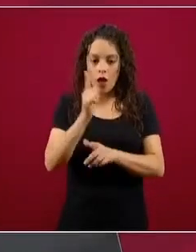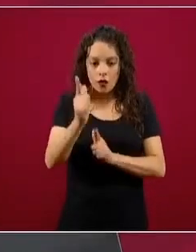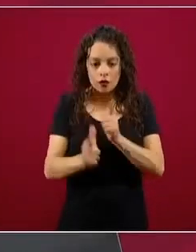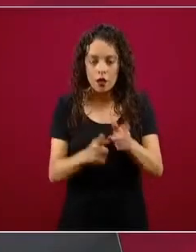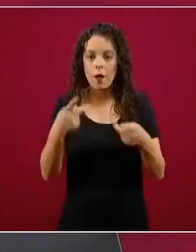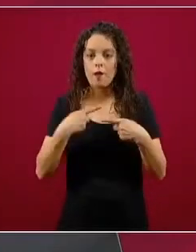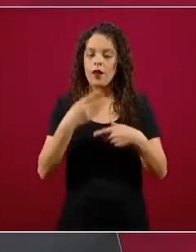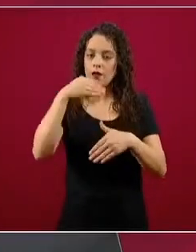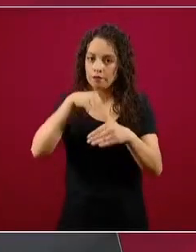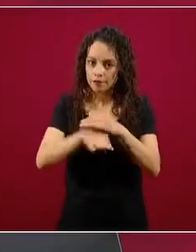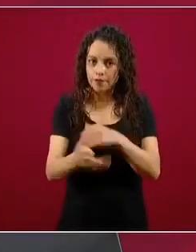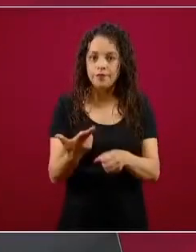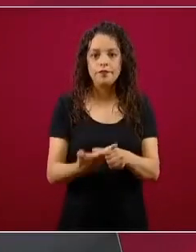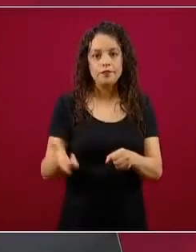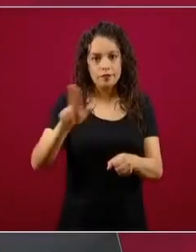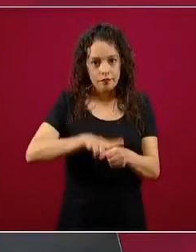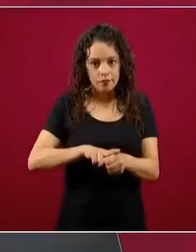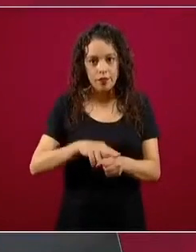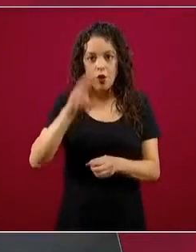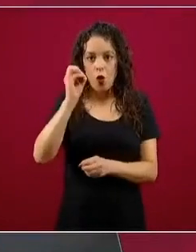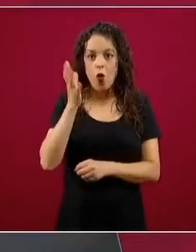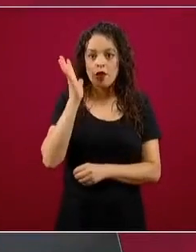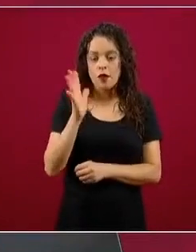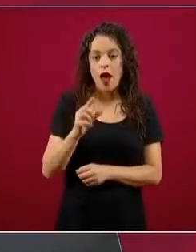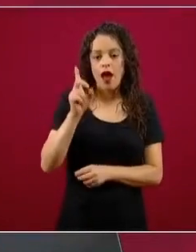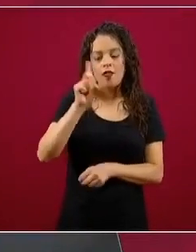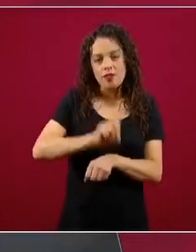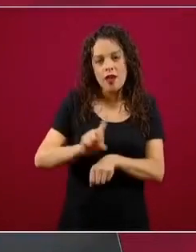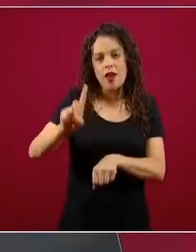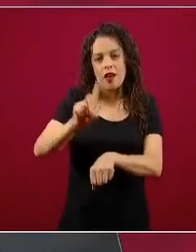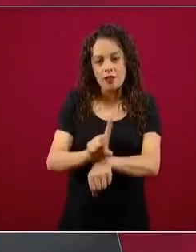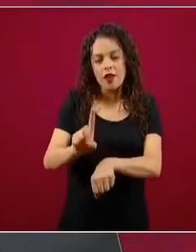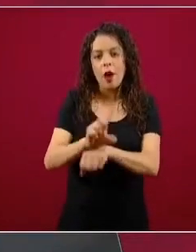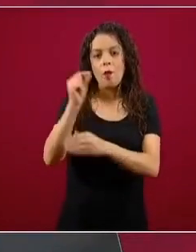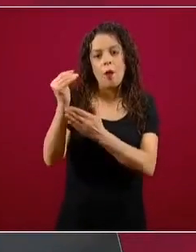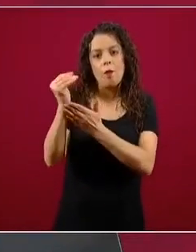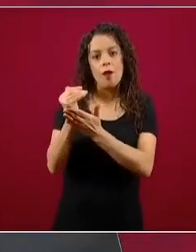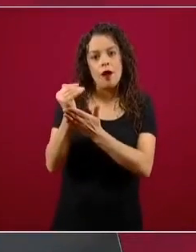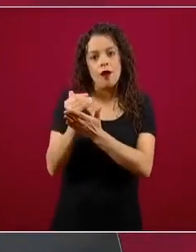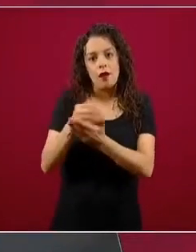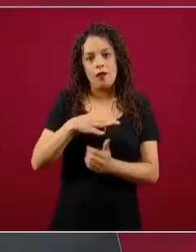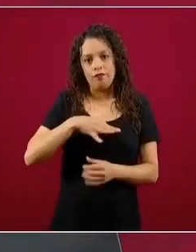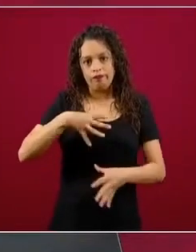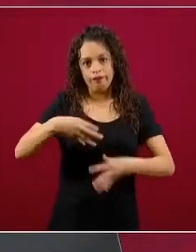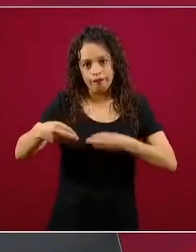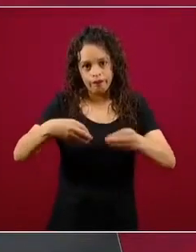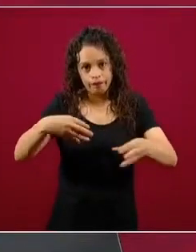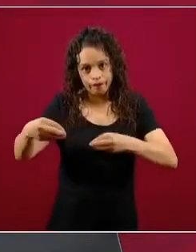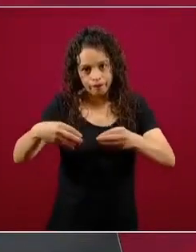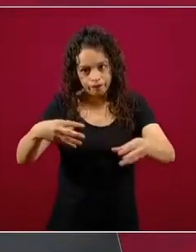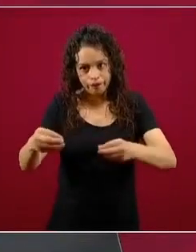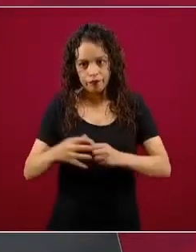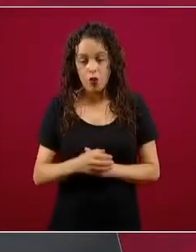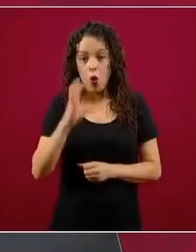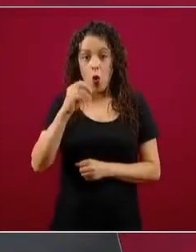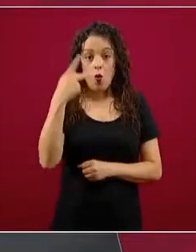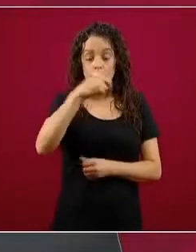hospitalizando o aparecen menos casos día con día o hay una buena reserva de hospitalización en el sitio donde